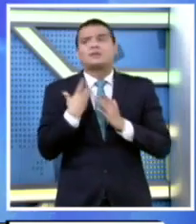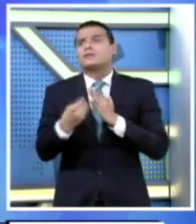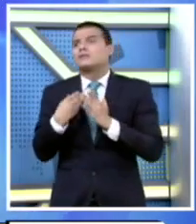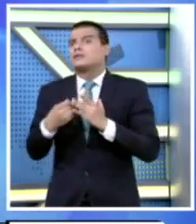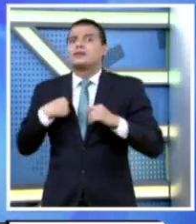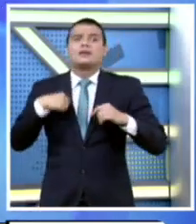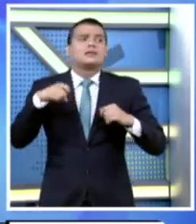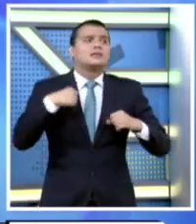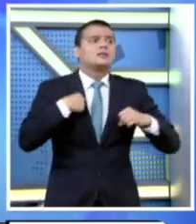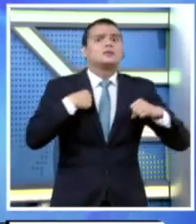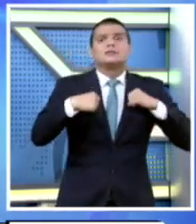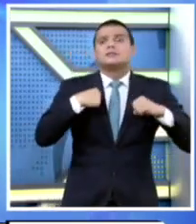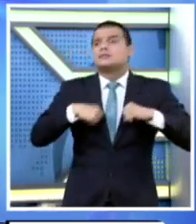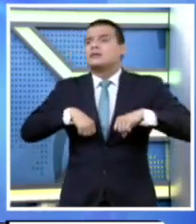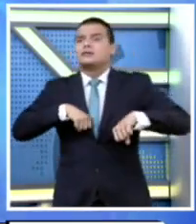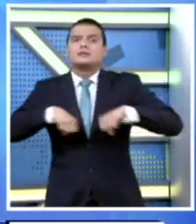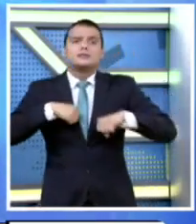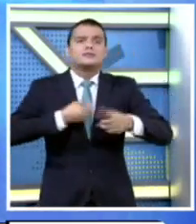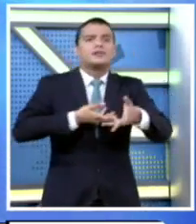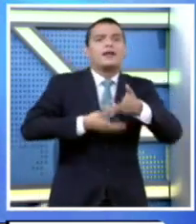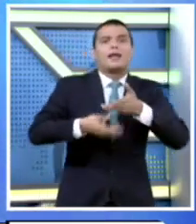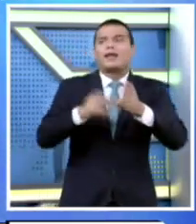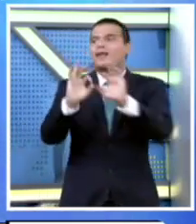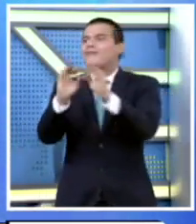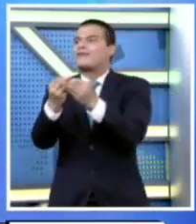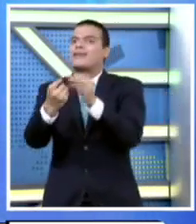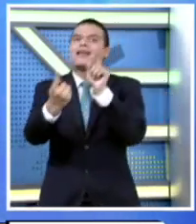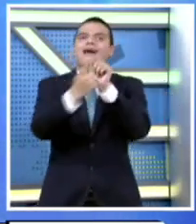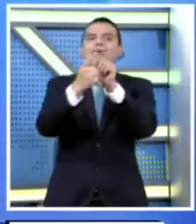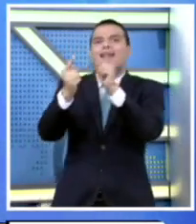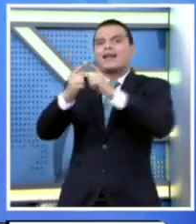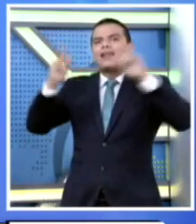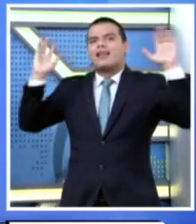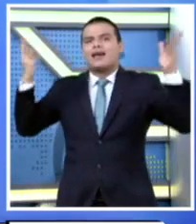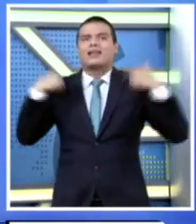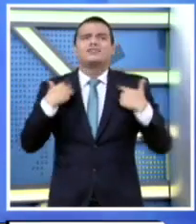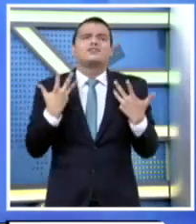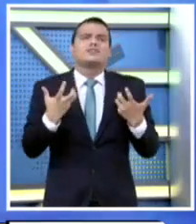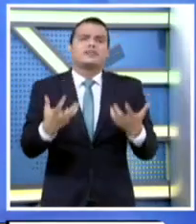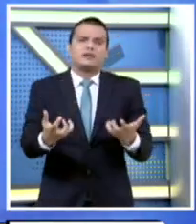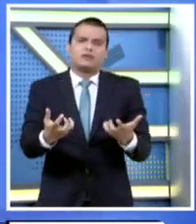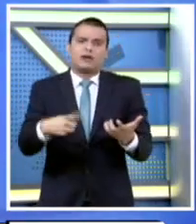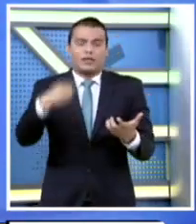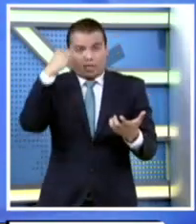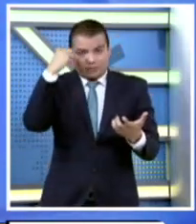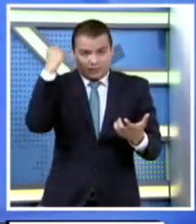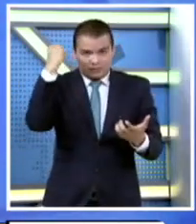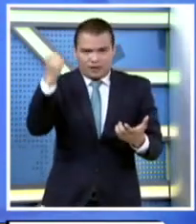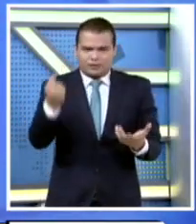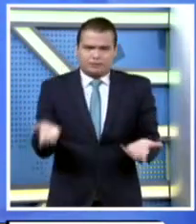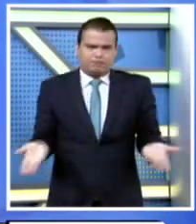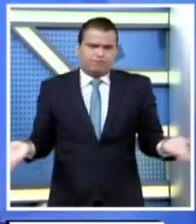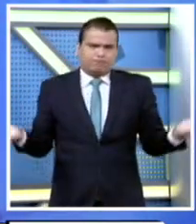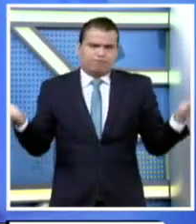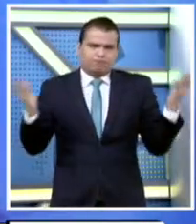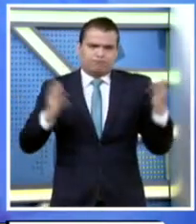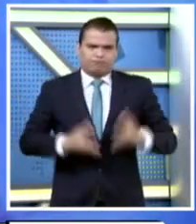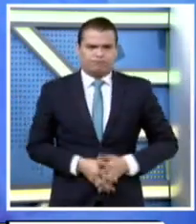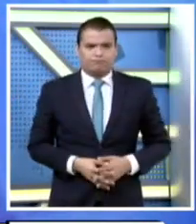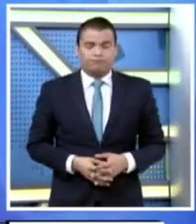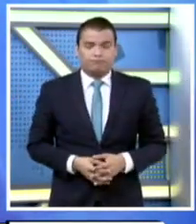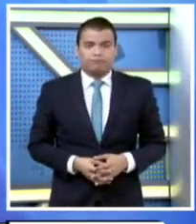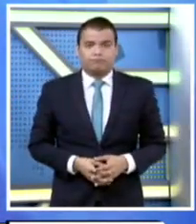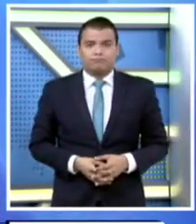y a seguir la vida vecinal, con los vecinos, con los familiares, es más fuerte que